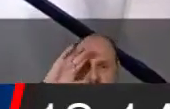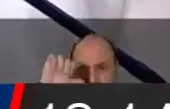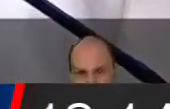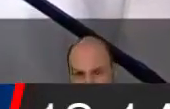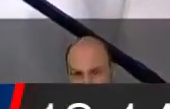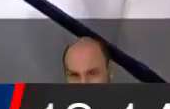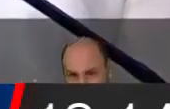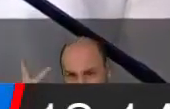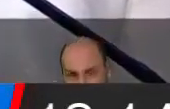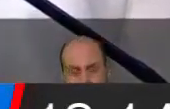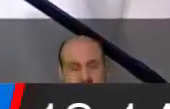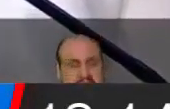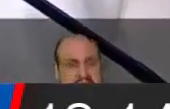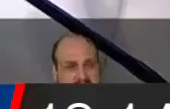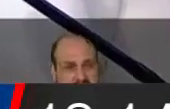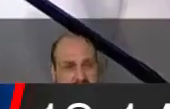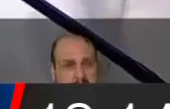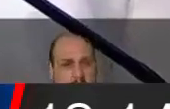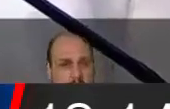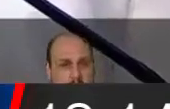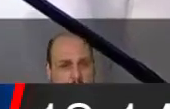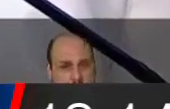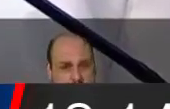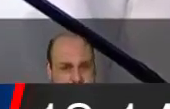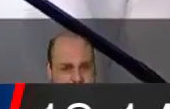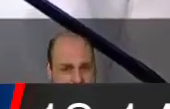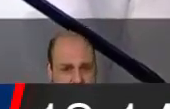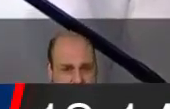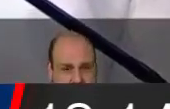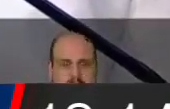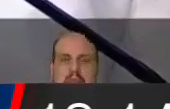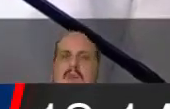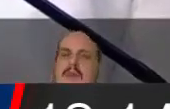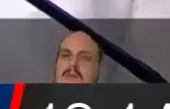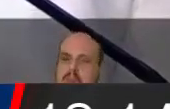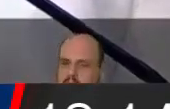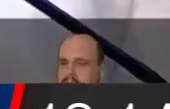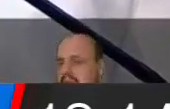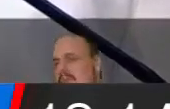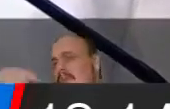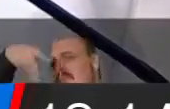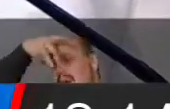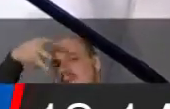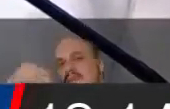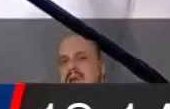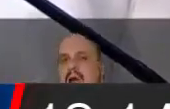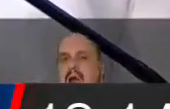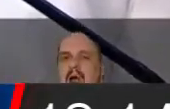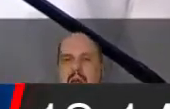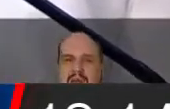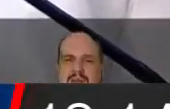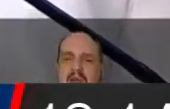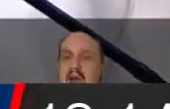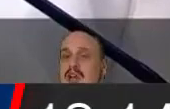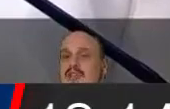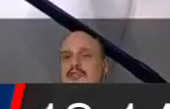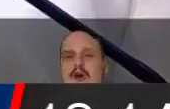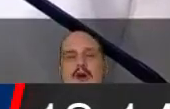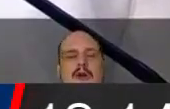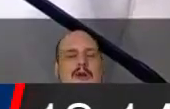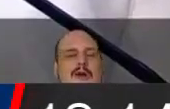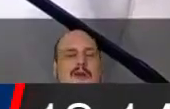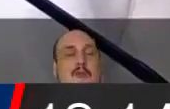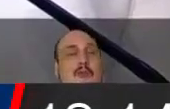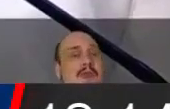hoy tienen ese sistema y después le Quiero agradecer a Patricia porque me permitió una de las satisfacciones más grandes de mi